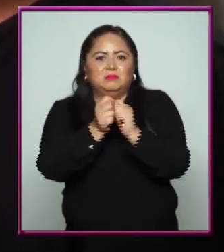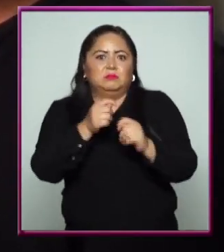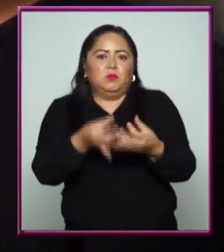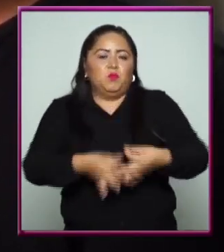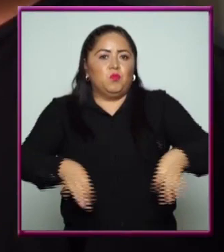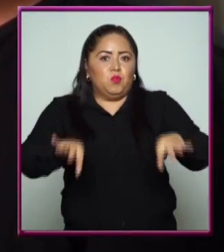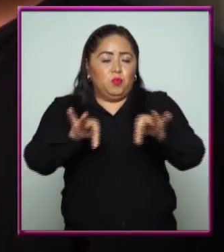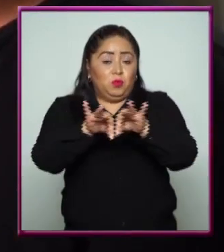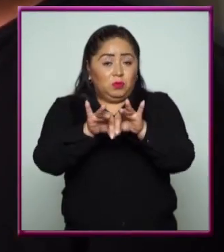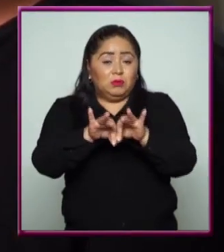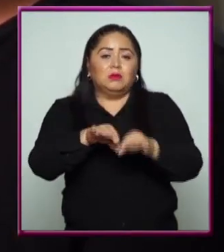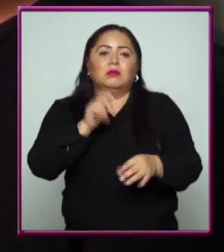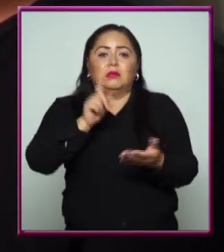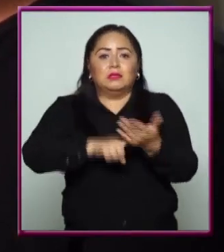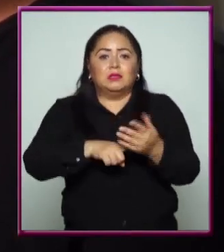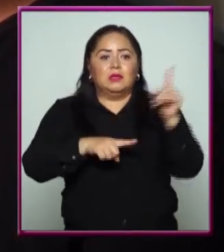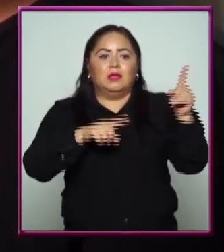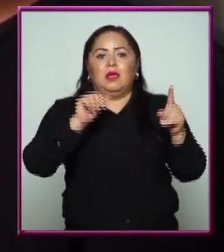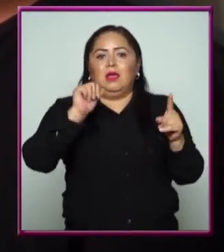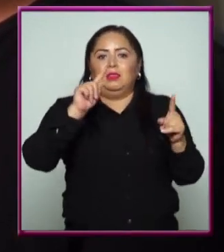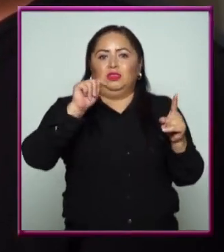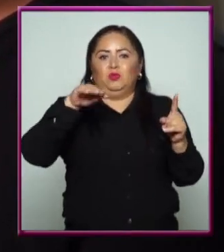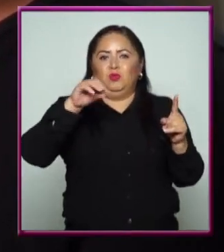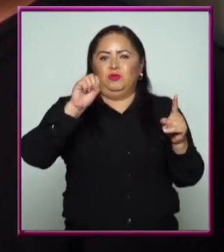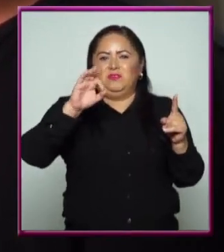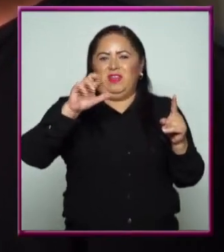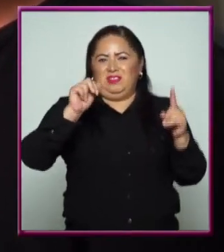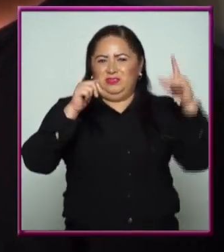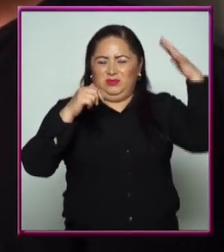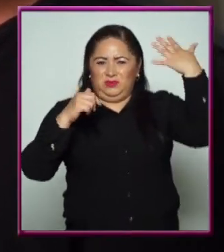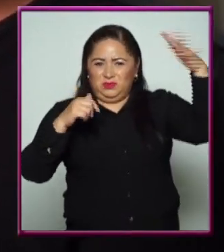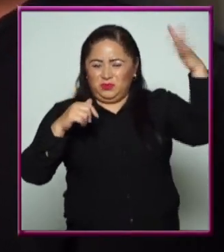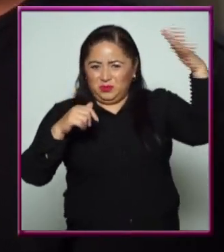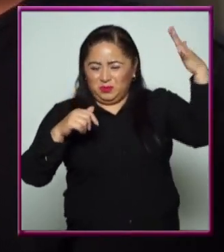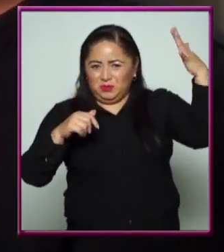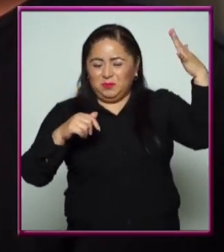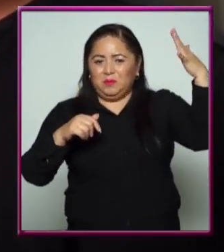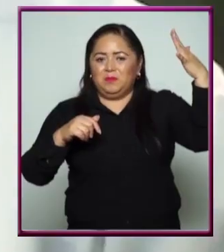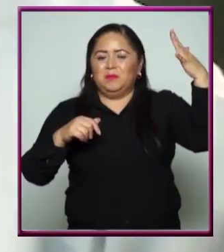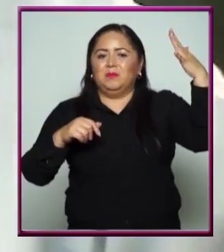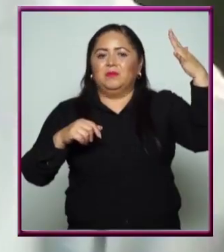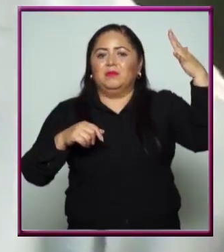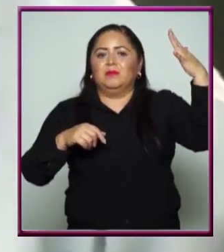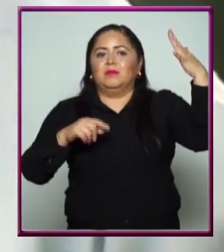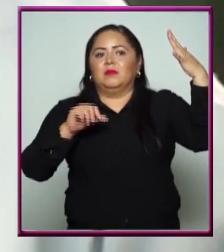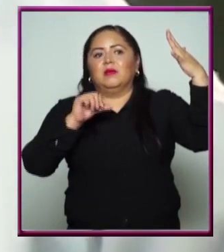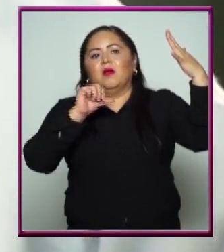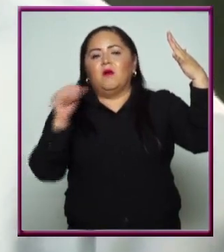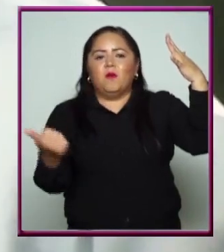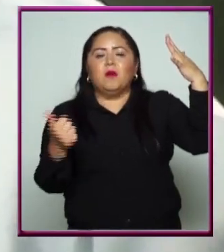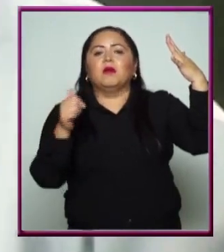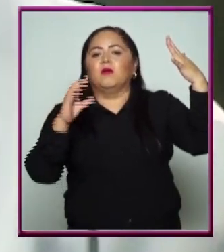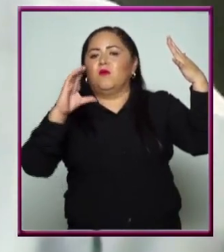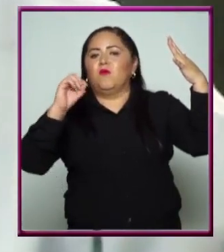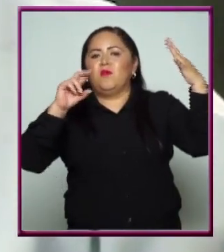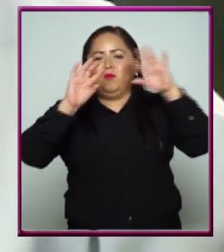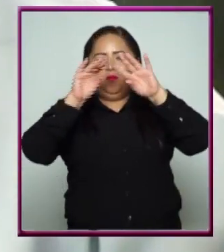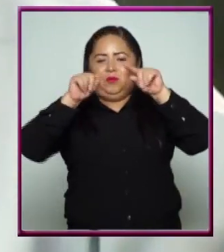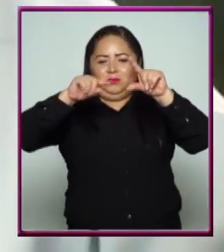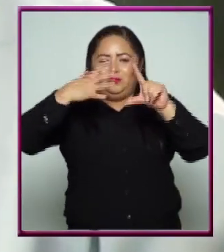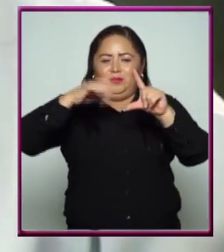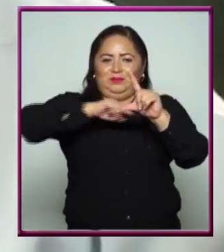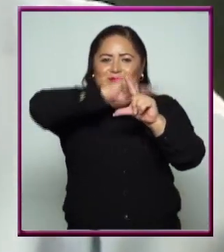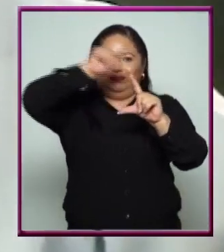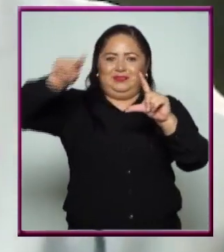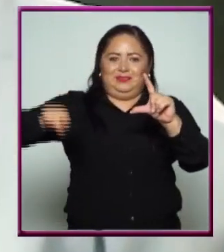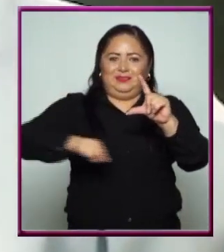importante en la atmósfera del Sol, la cromósfera y la corona,